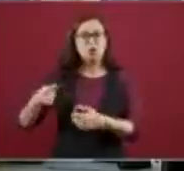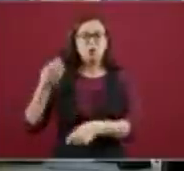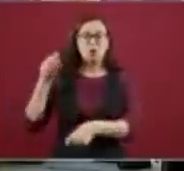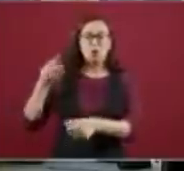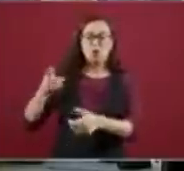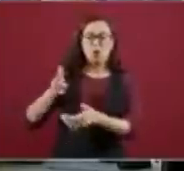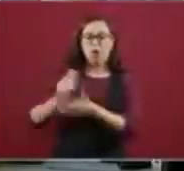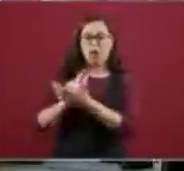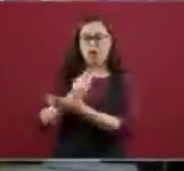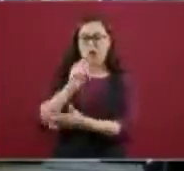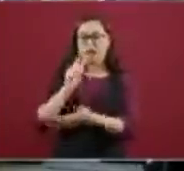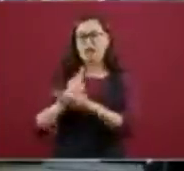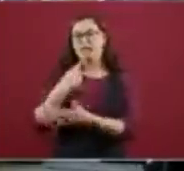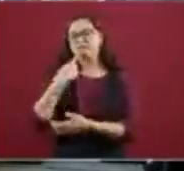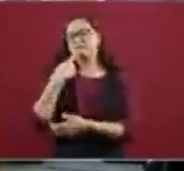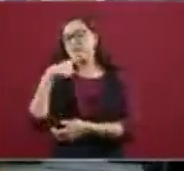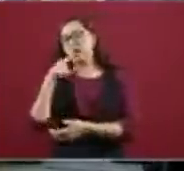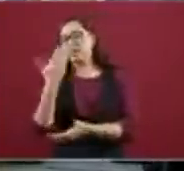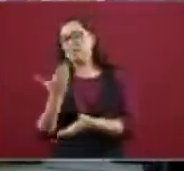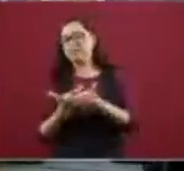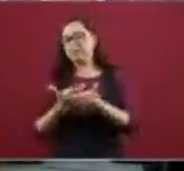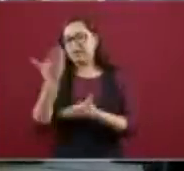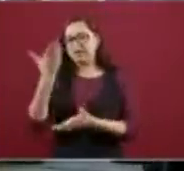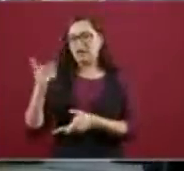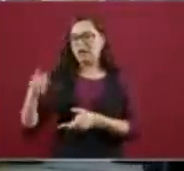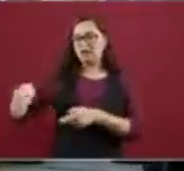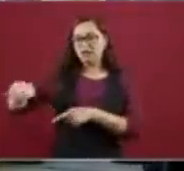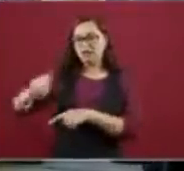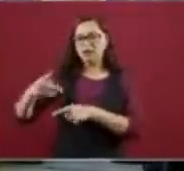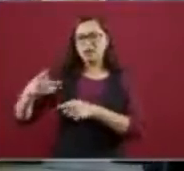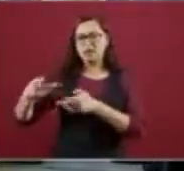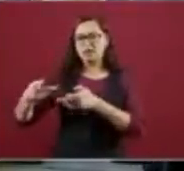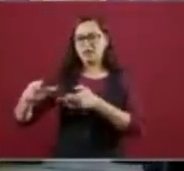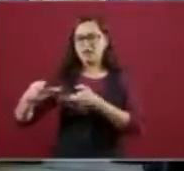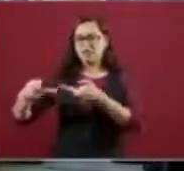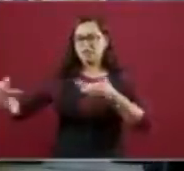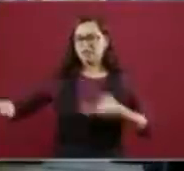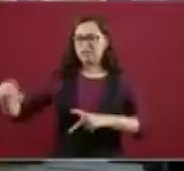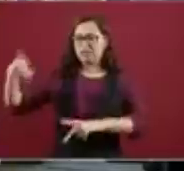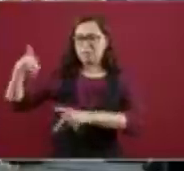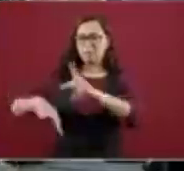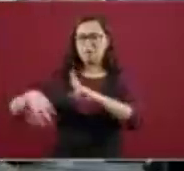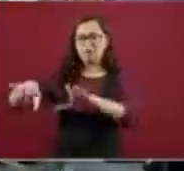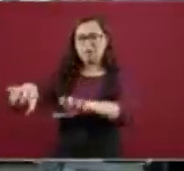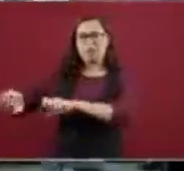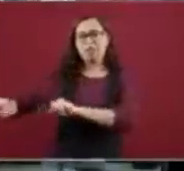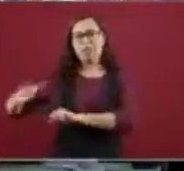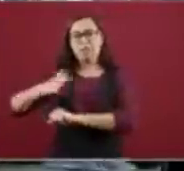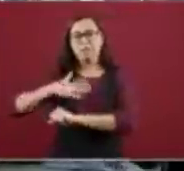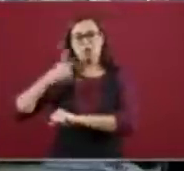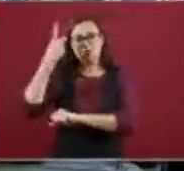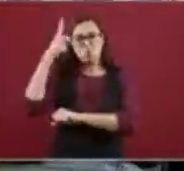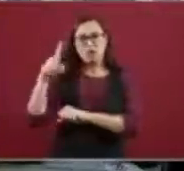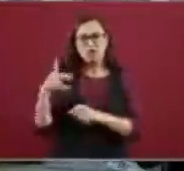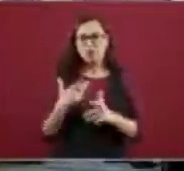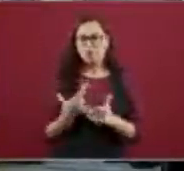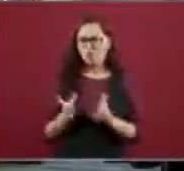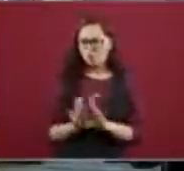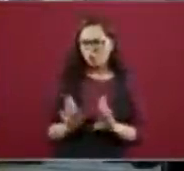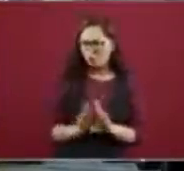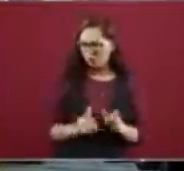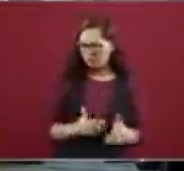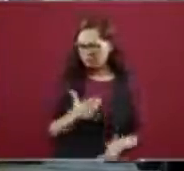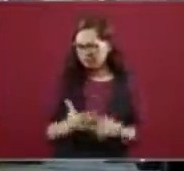inmobiliaria que estaba reclamando parte del predio de la tercera sección del bosque de Chapultepec. ¿Cómo va este tema? ¿Ya se